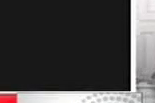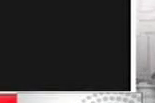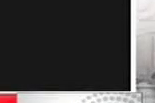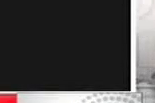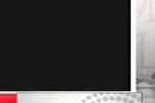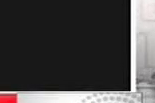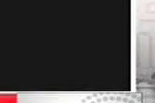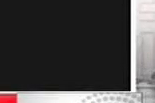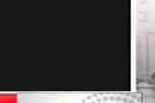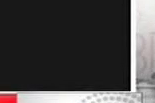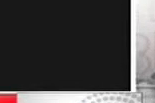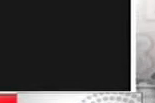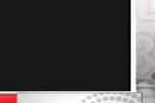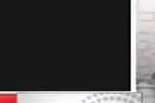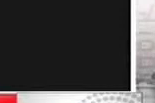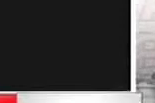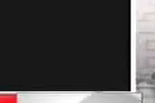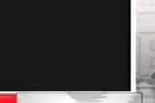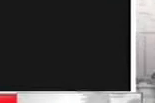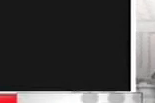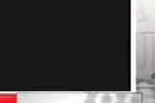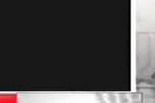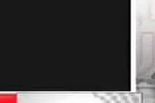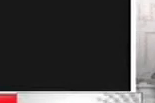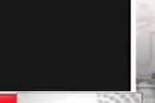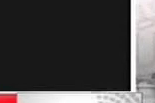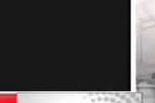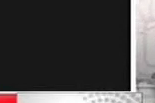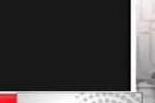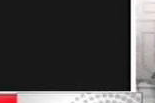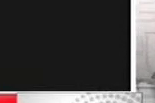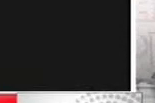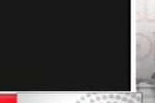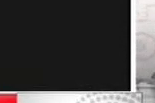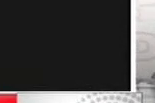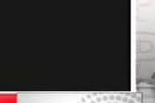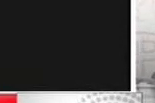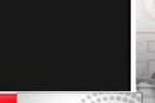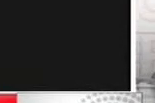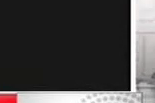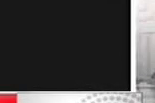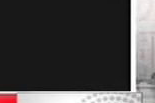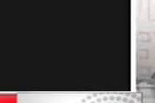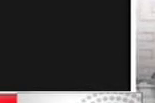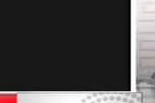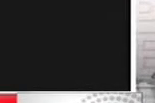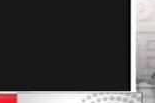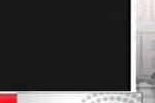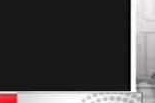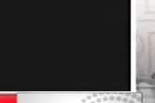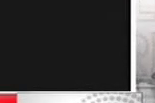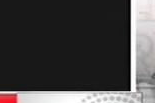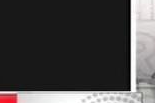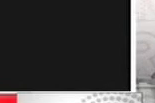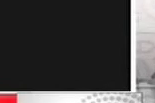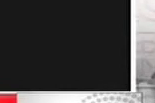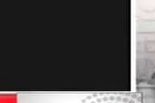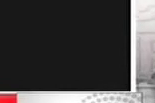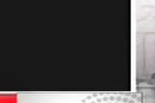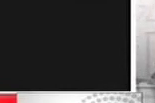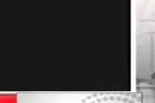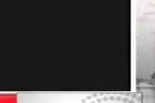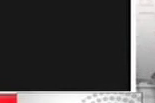para implementar el 100% del plan. Pero así como aceptamos la crítica, también aceptamos el reto de